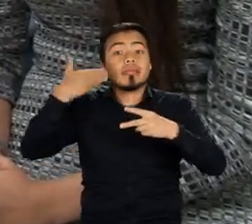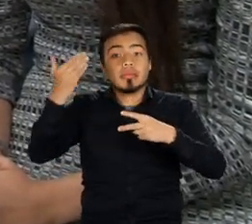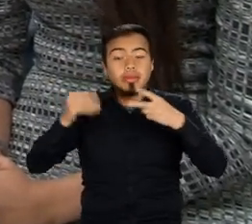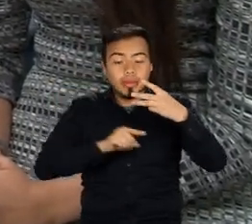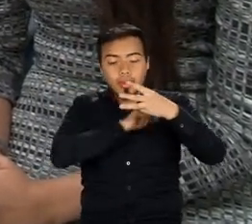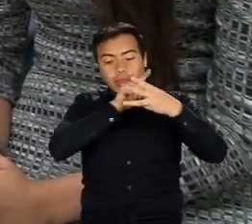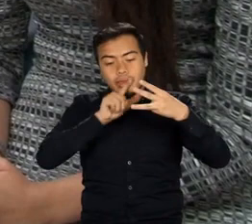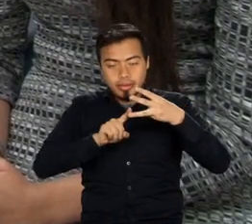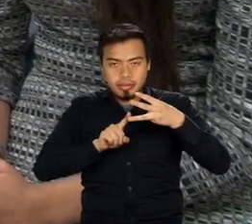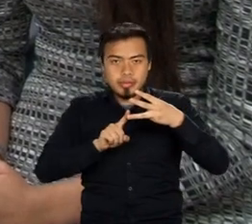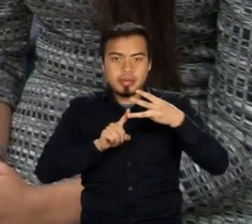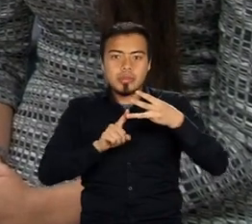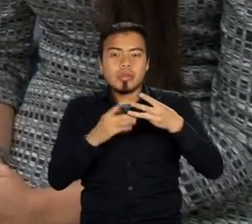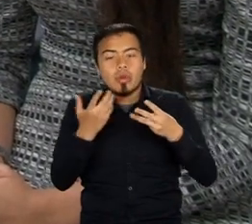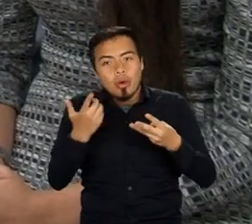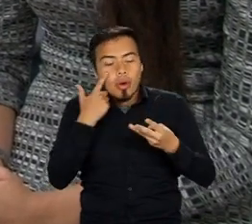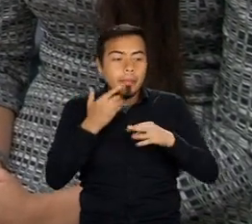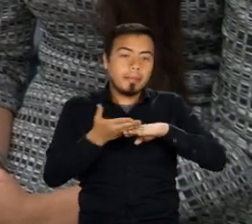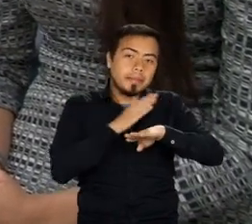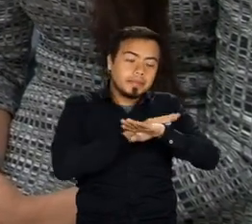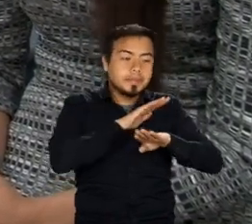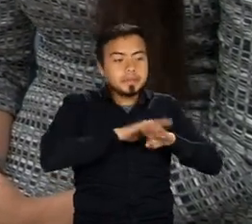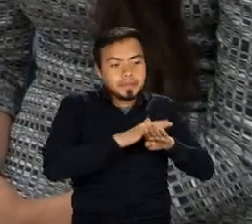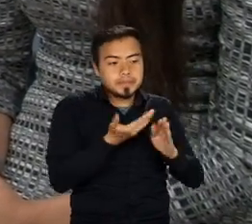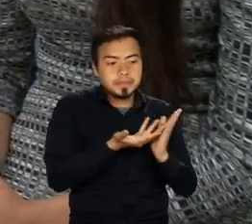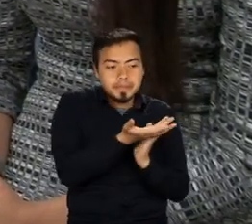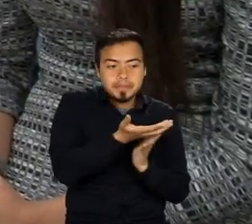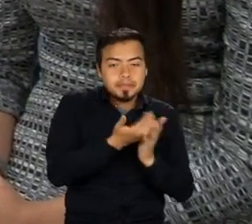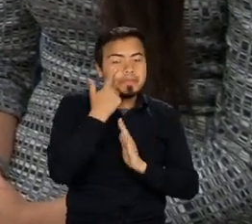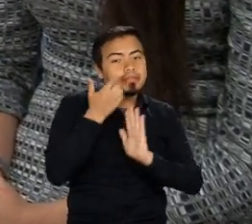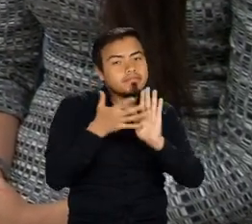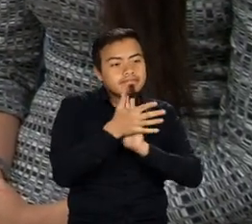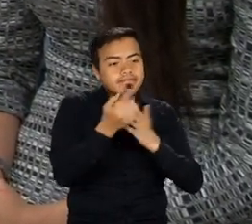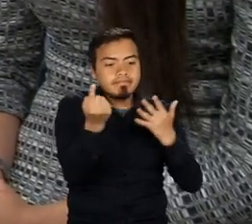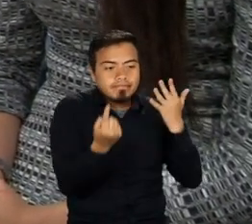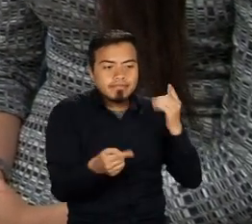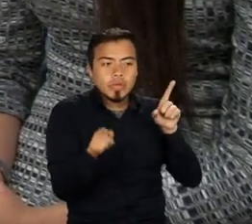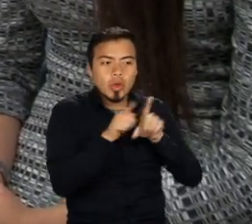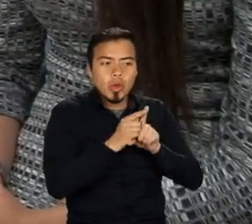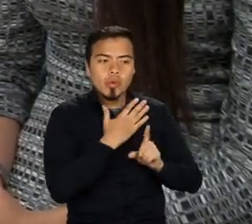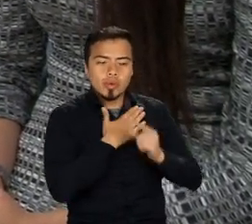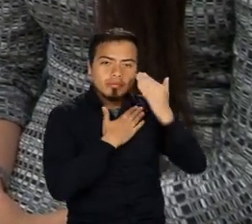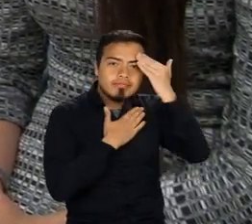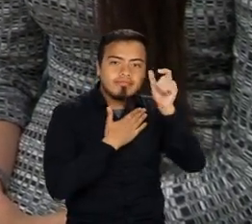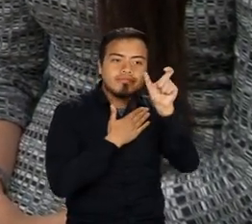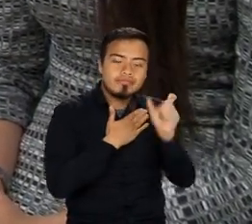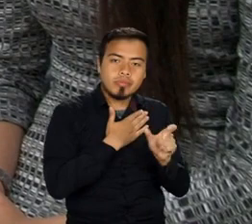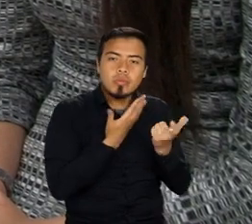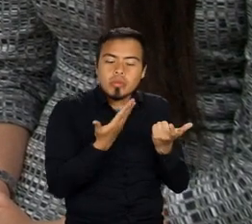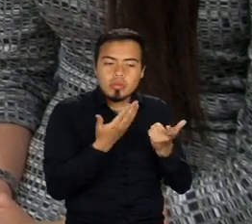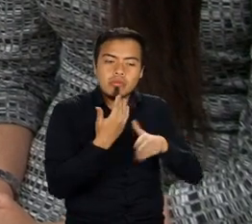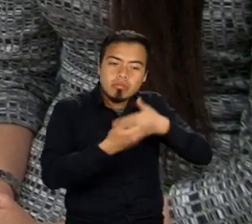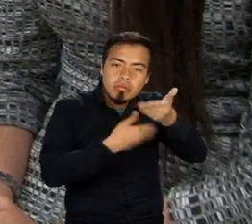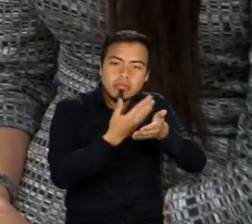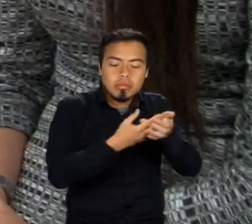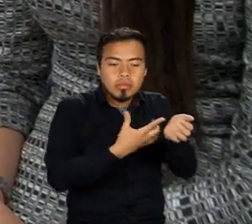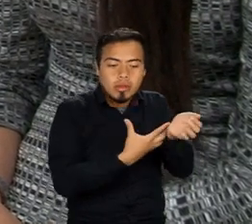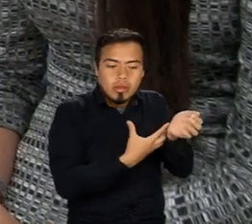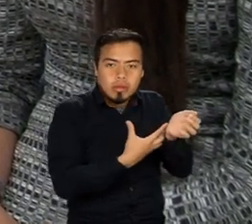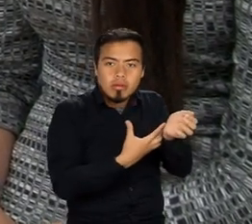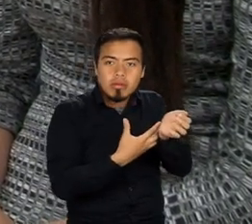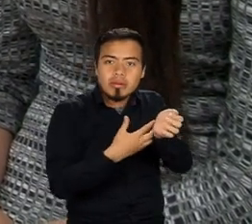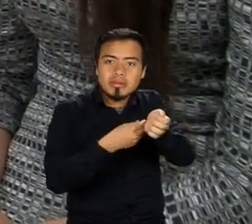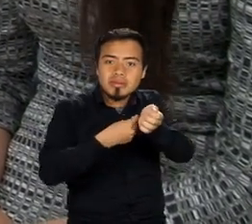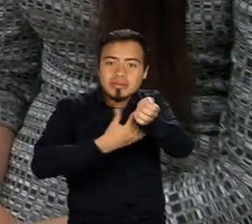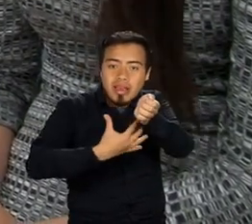tercero es un consentimiento informado, en el cual pues después de el proceso de